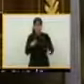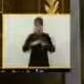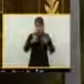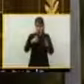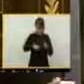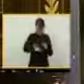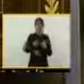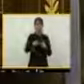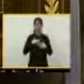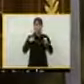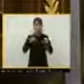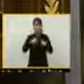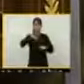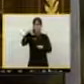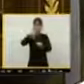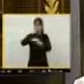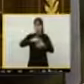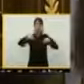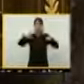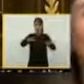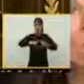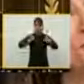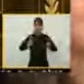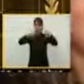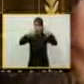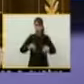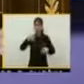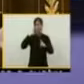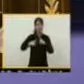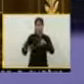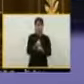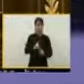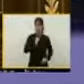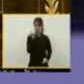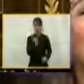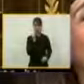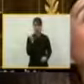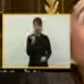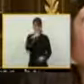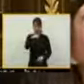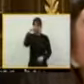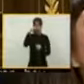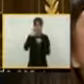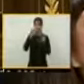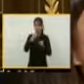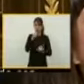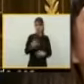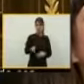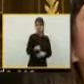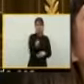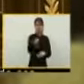Manuel, ¿qué acabo de decir? Alberto Garzón, por Dios. Ahí falas. Bueno, efectivamente, a ver, Pilar García Negro.